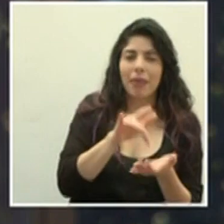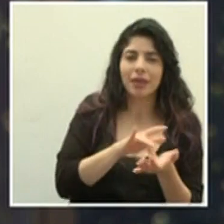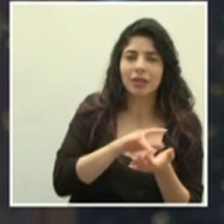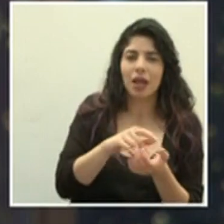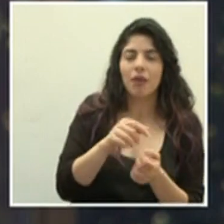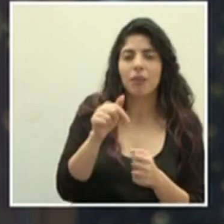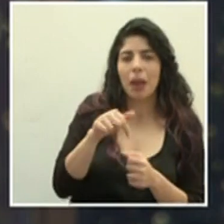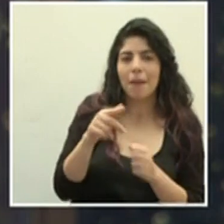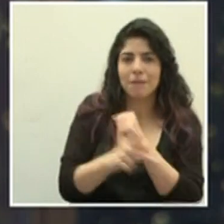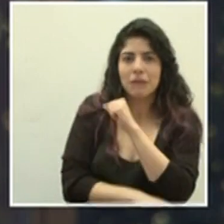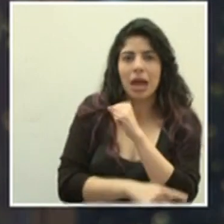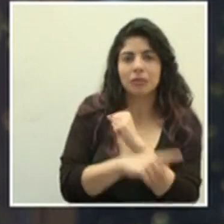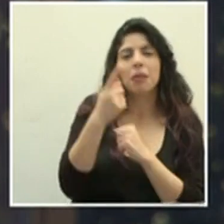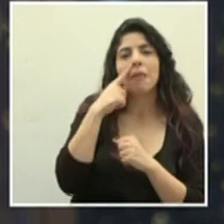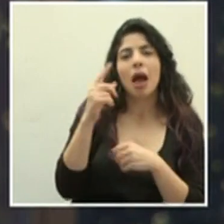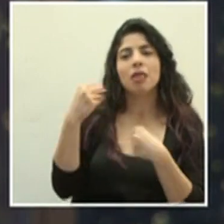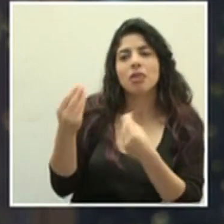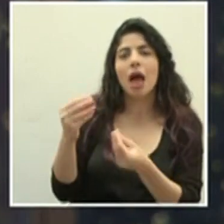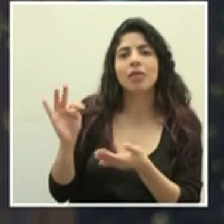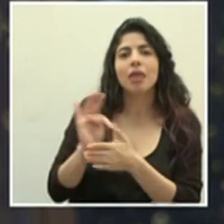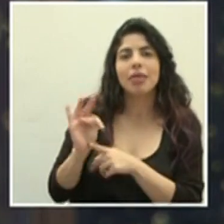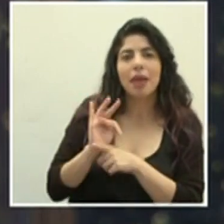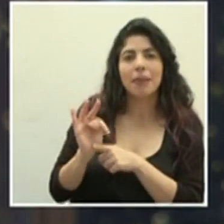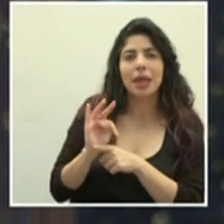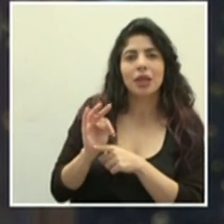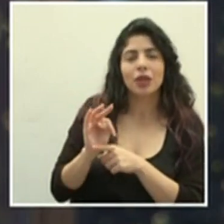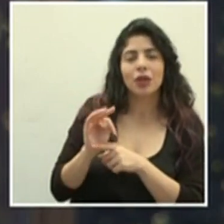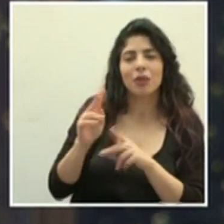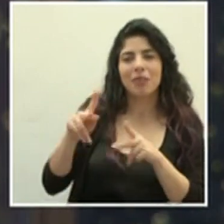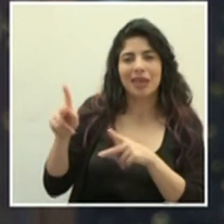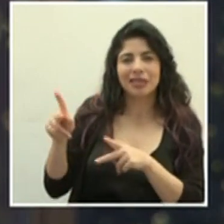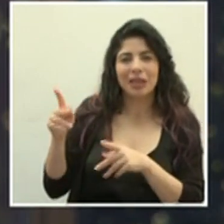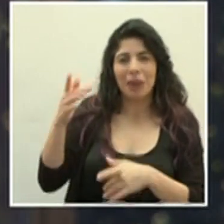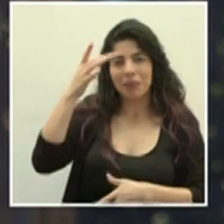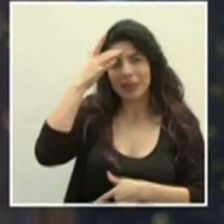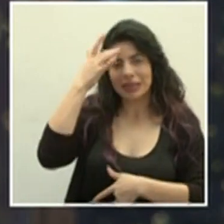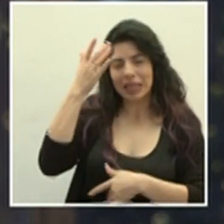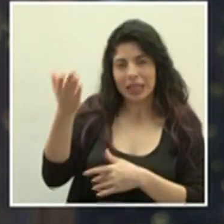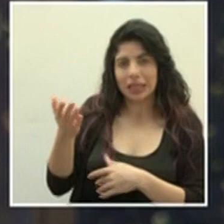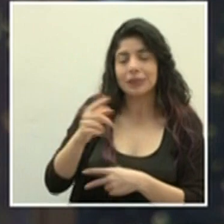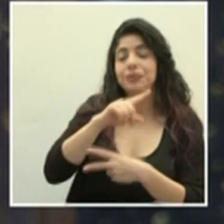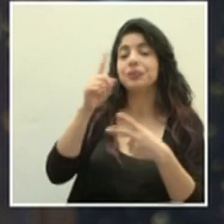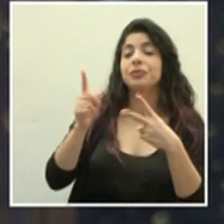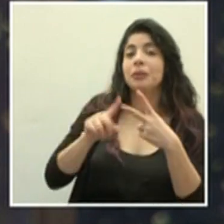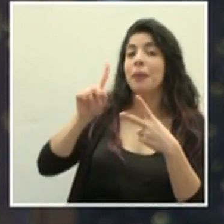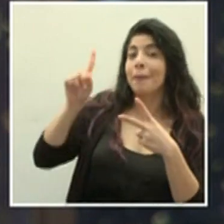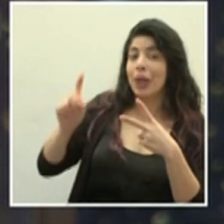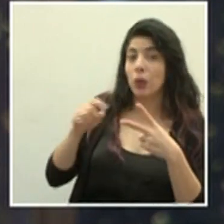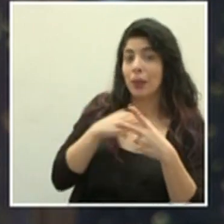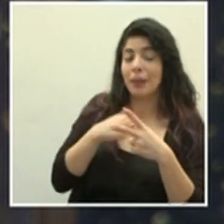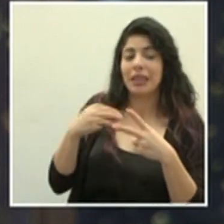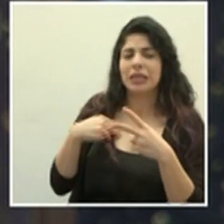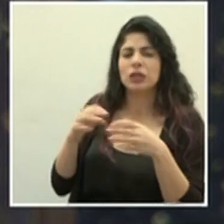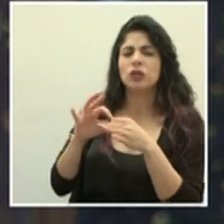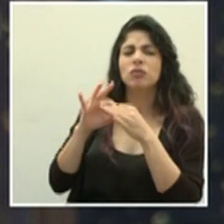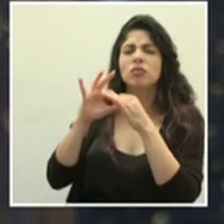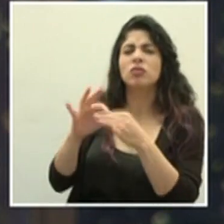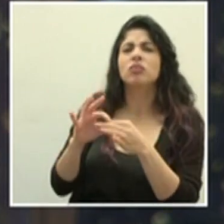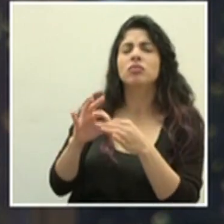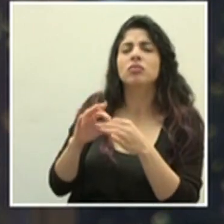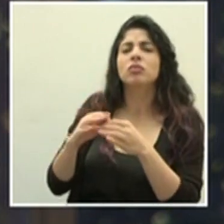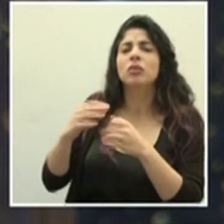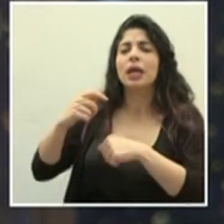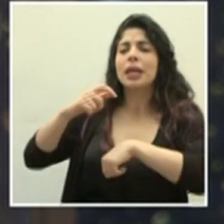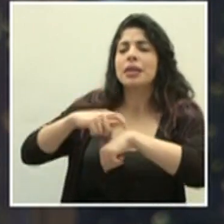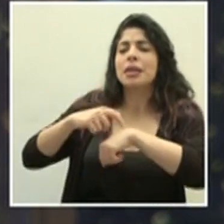tratamiento de las víctimas, de los pacientes? Y la segunda pregunta, señor ministro, relacionada con las